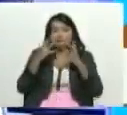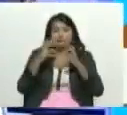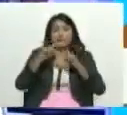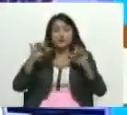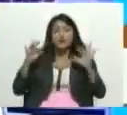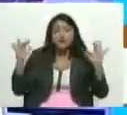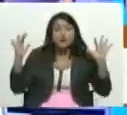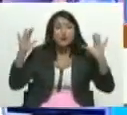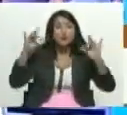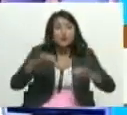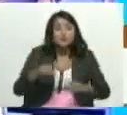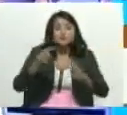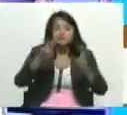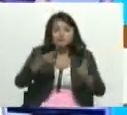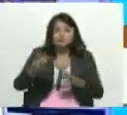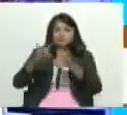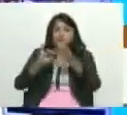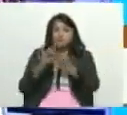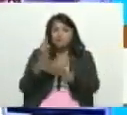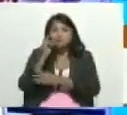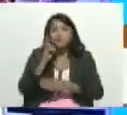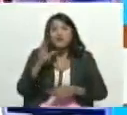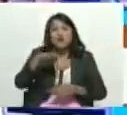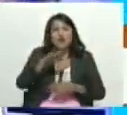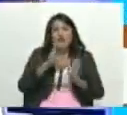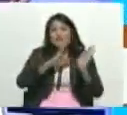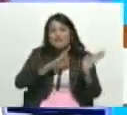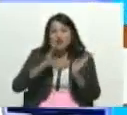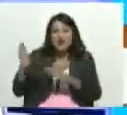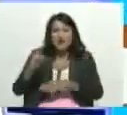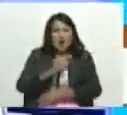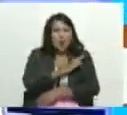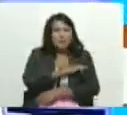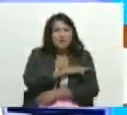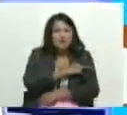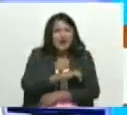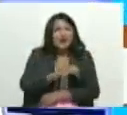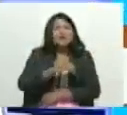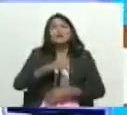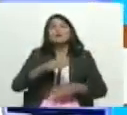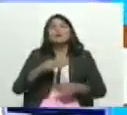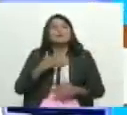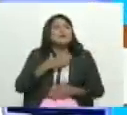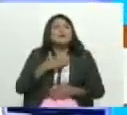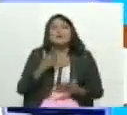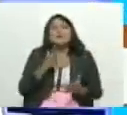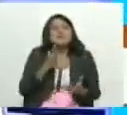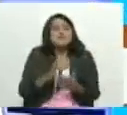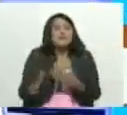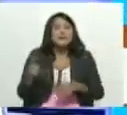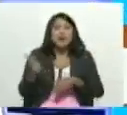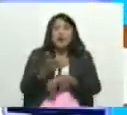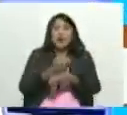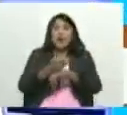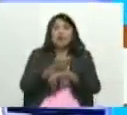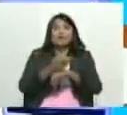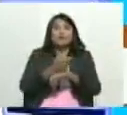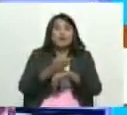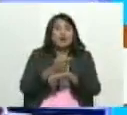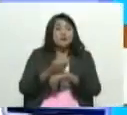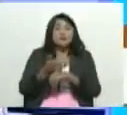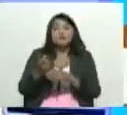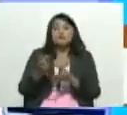estaban las bibliotecas en los hospitales ellos querían que el gobierno retirara la legislación